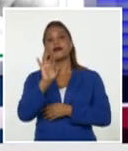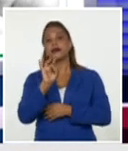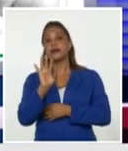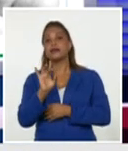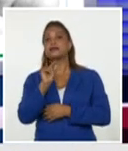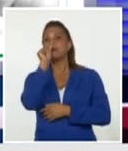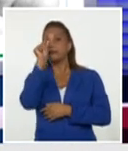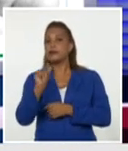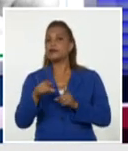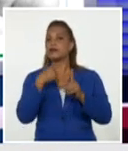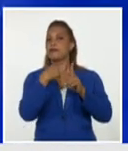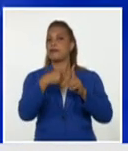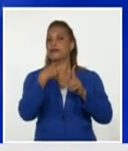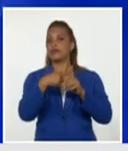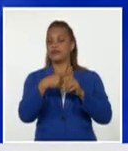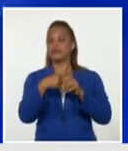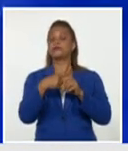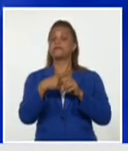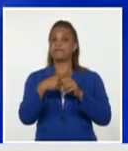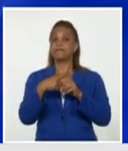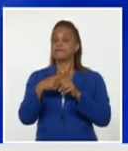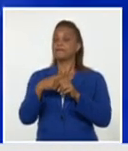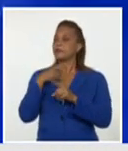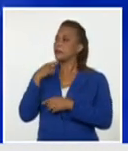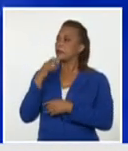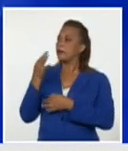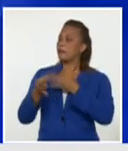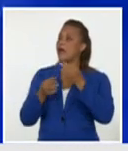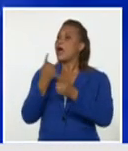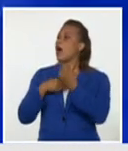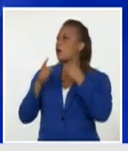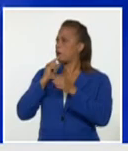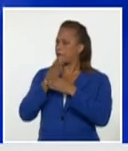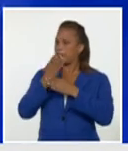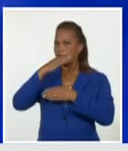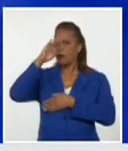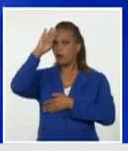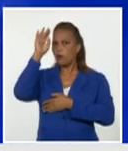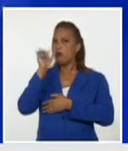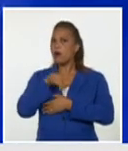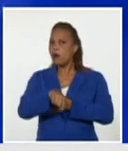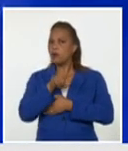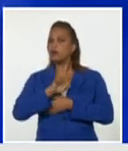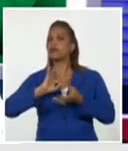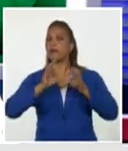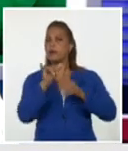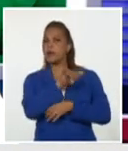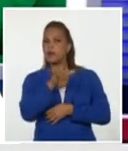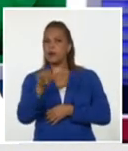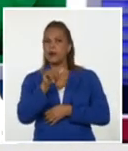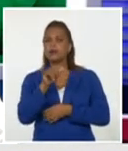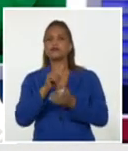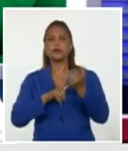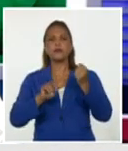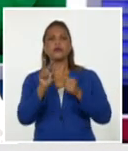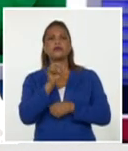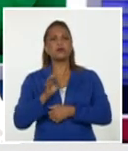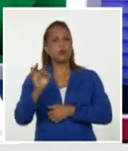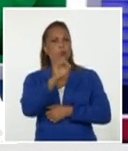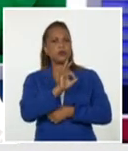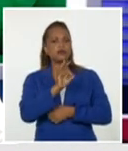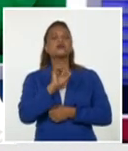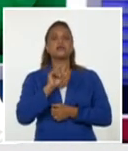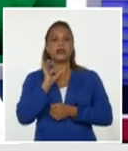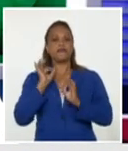casos autóctonos, doctor, aunque Santiago de Cuba es la más compleja hoy en el territorio oriental. Guantánamo ha logrado un control